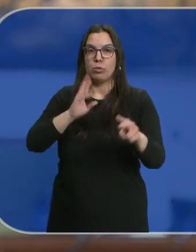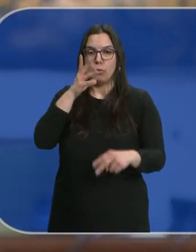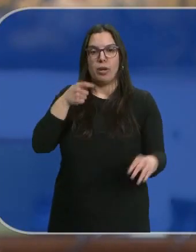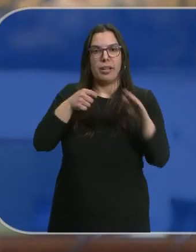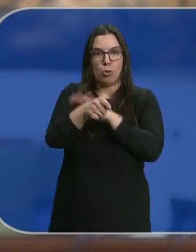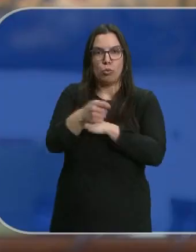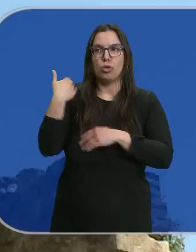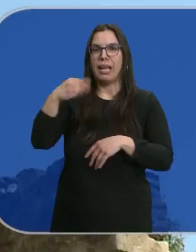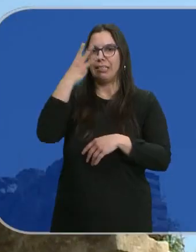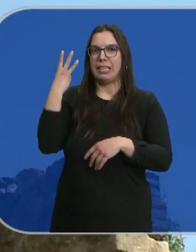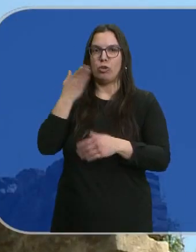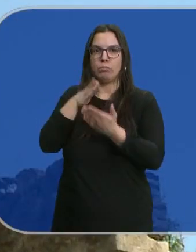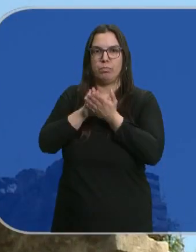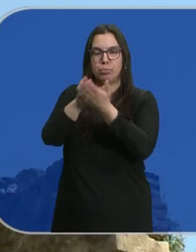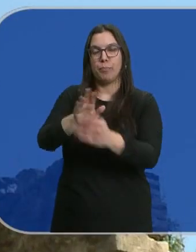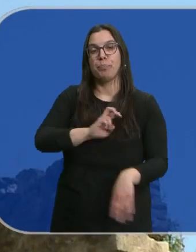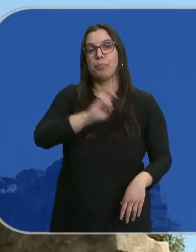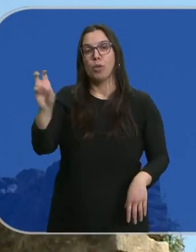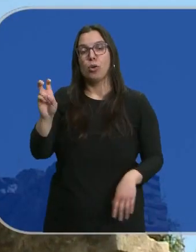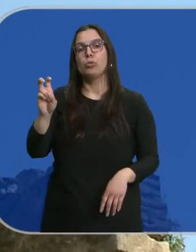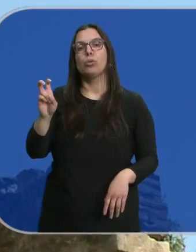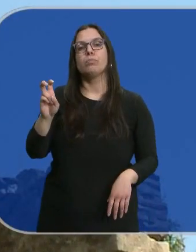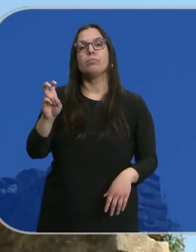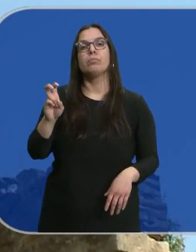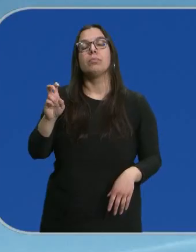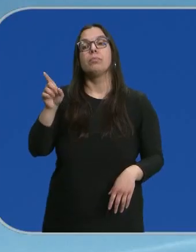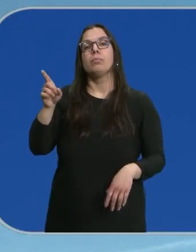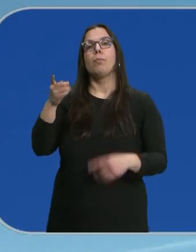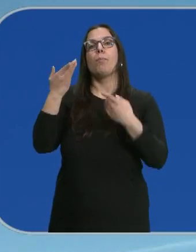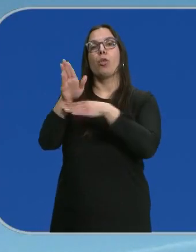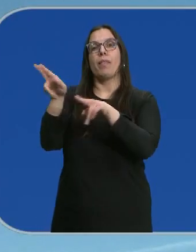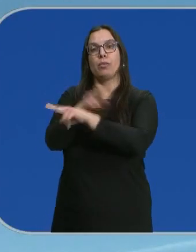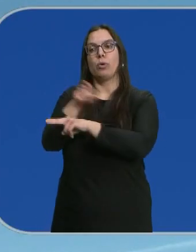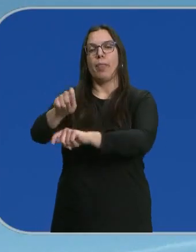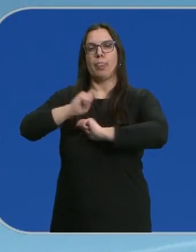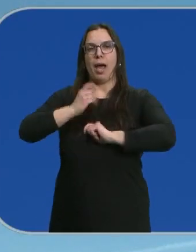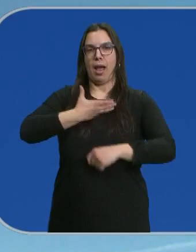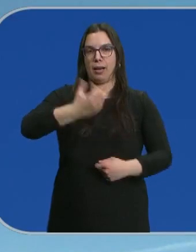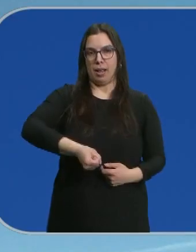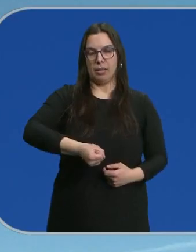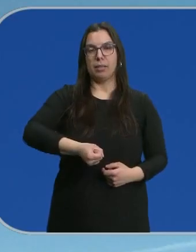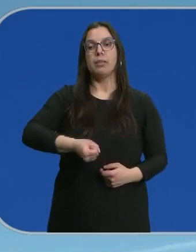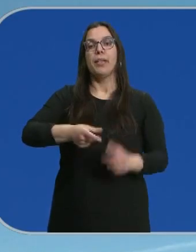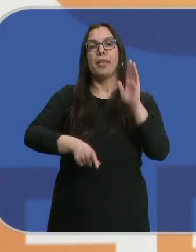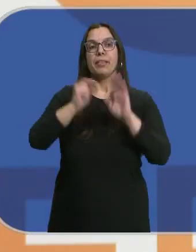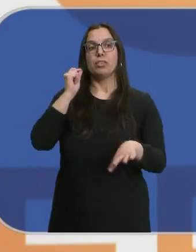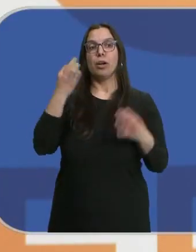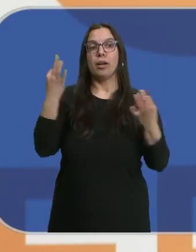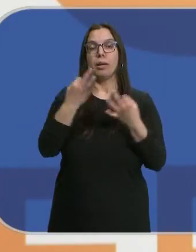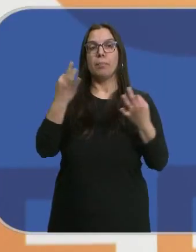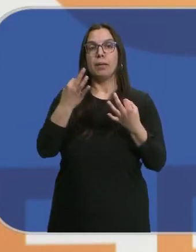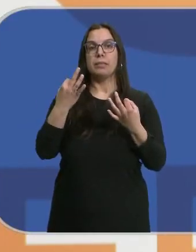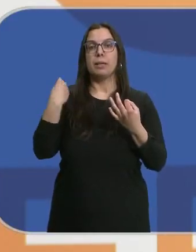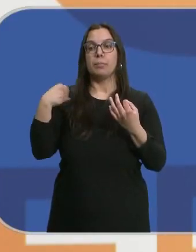recurso que está presentado hace 3 años. Otro caso fue el de Samuel Folgueral. Tras una moción de censura, asumió la alcaldía. Esa decisión le costó